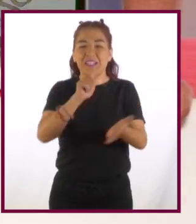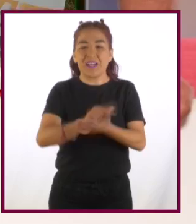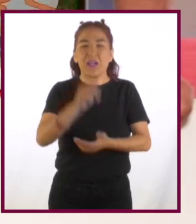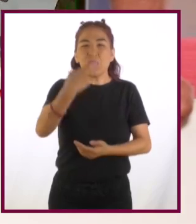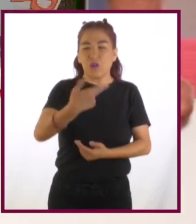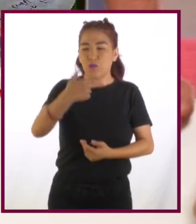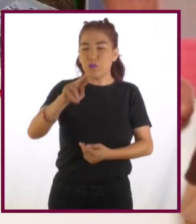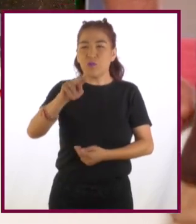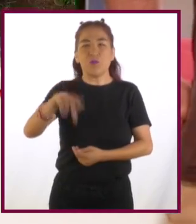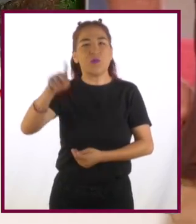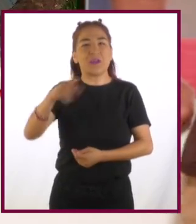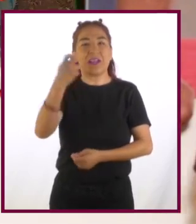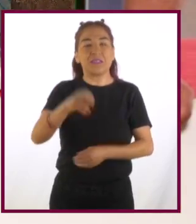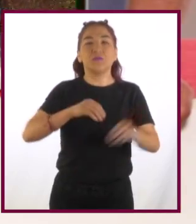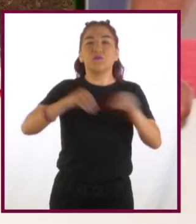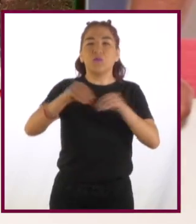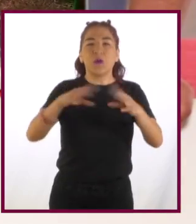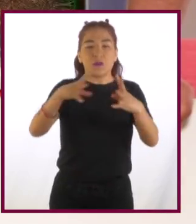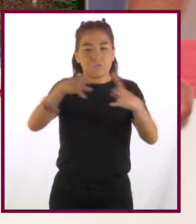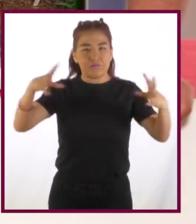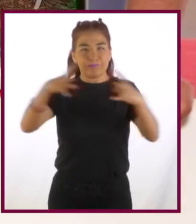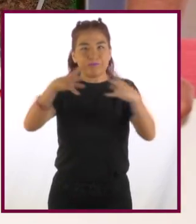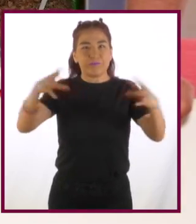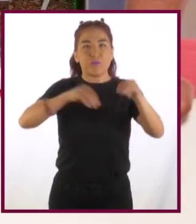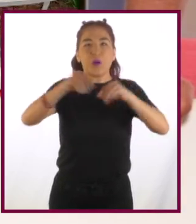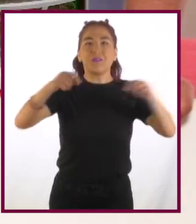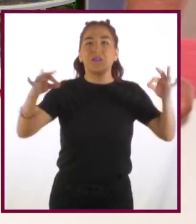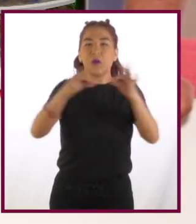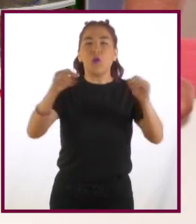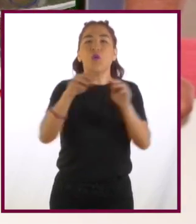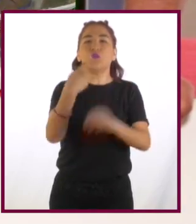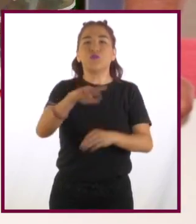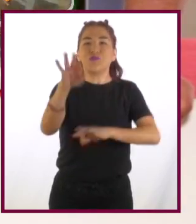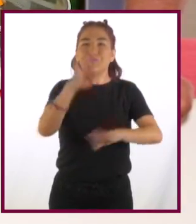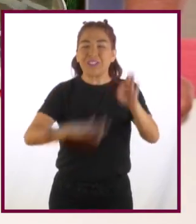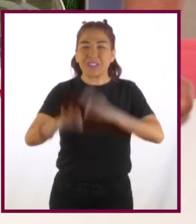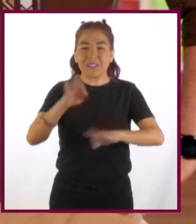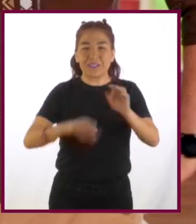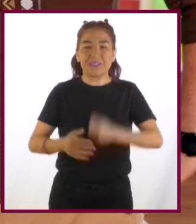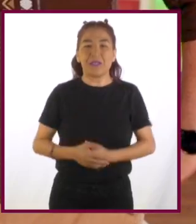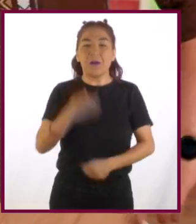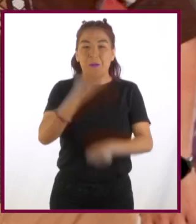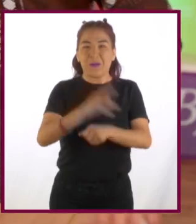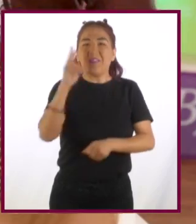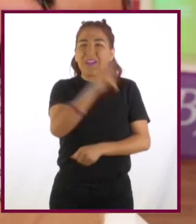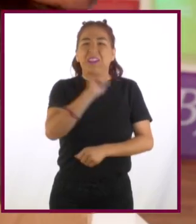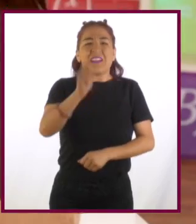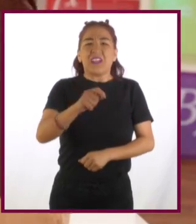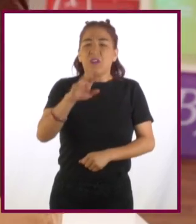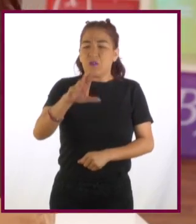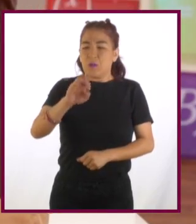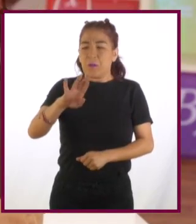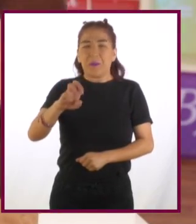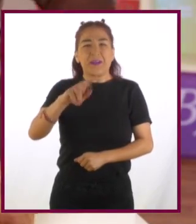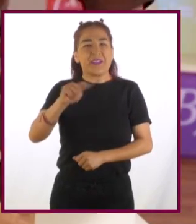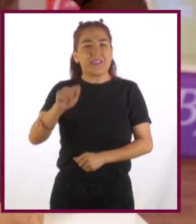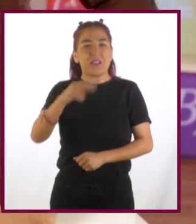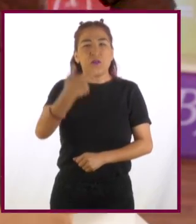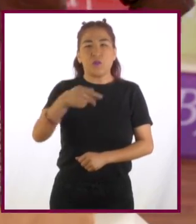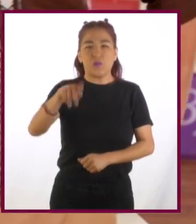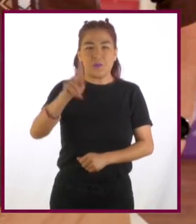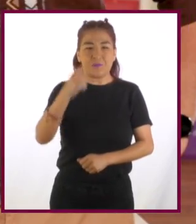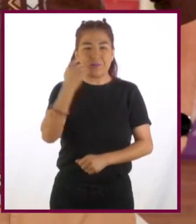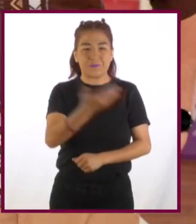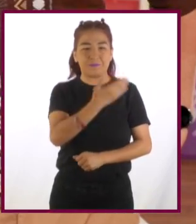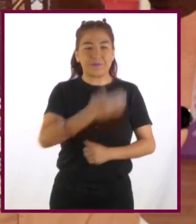a la ley de Hooke, que enuncia la característica de la elasticidad que engloba los principios físicos. Pues vamos a ver quién fue Robert Hooke,